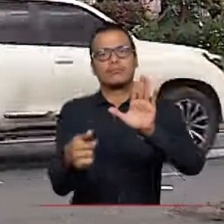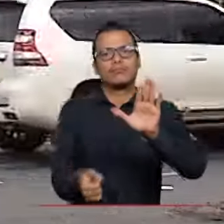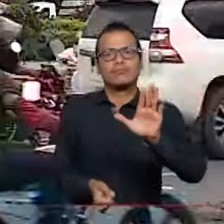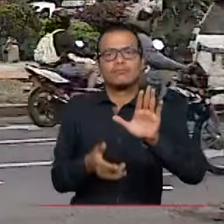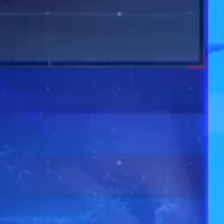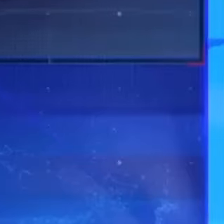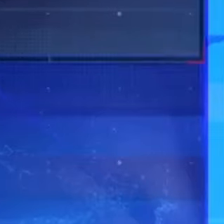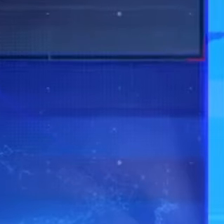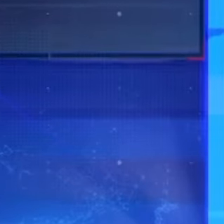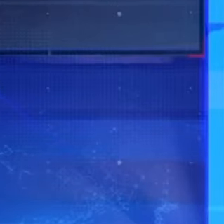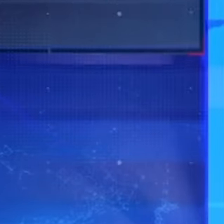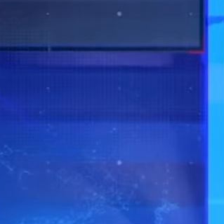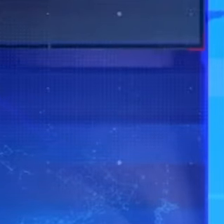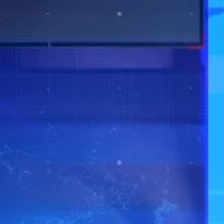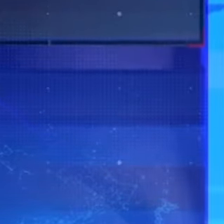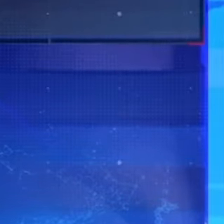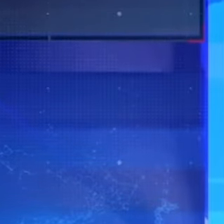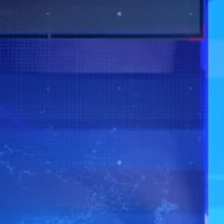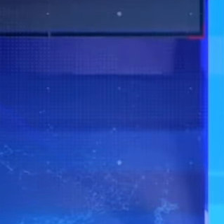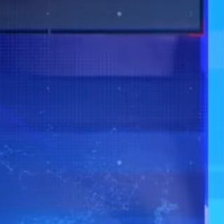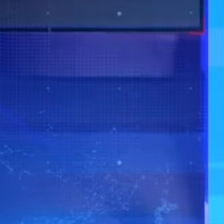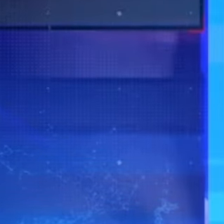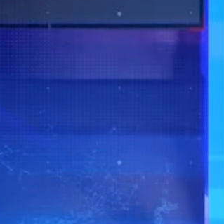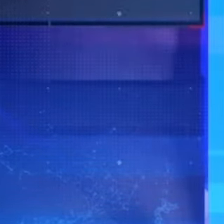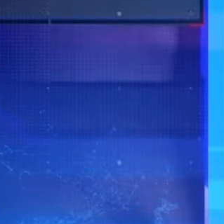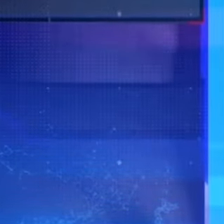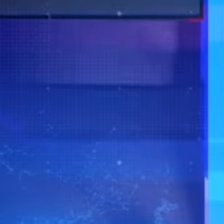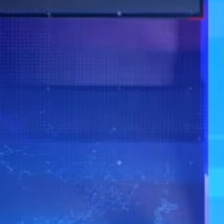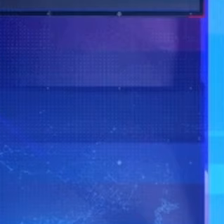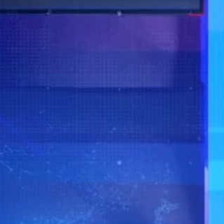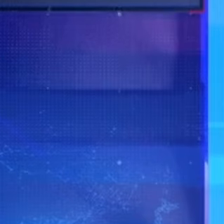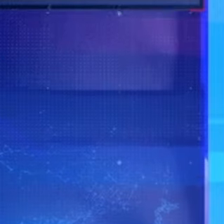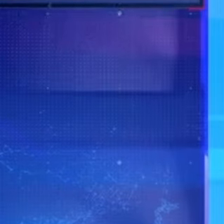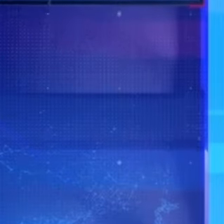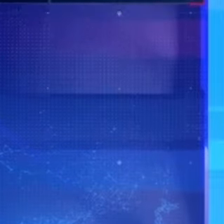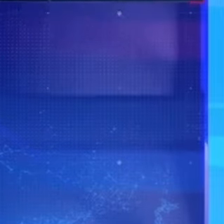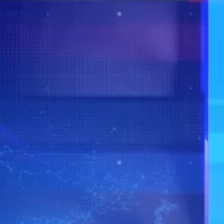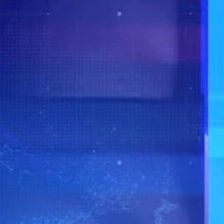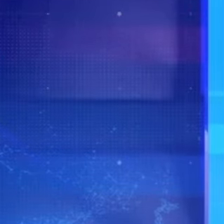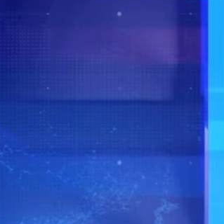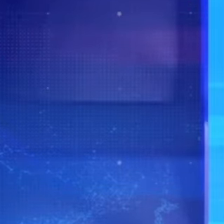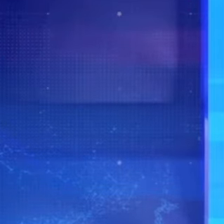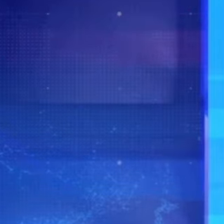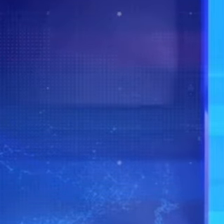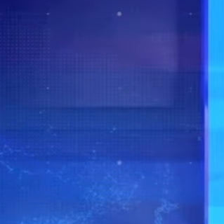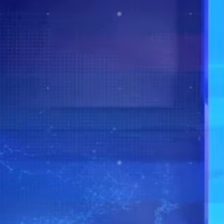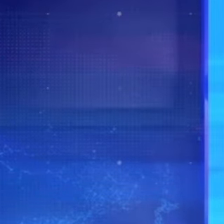Thank you.